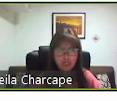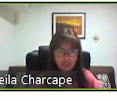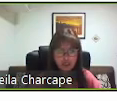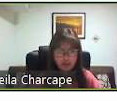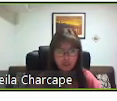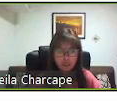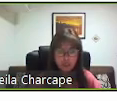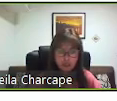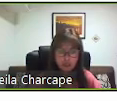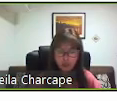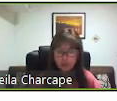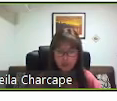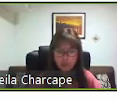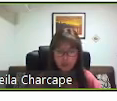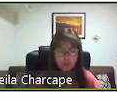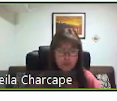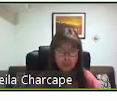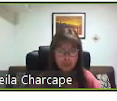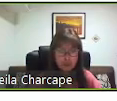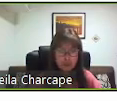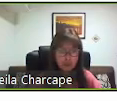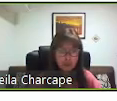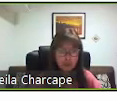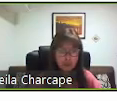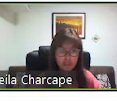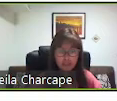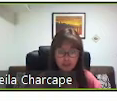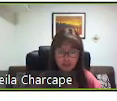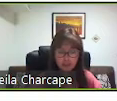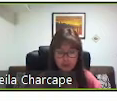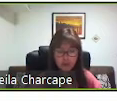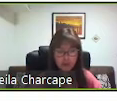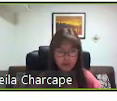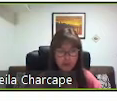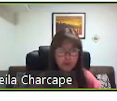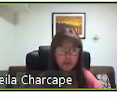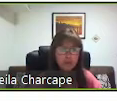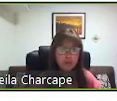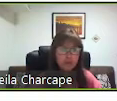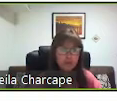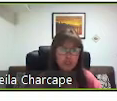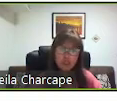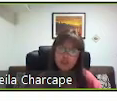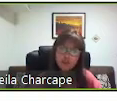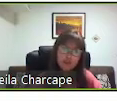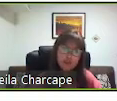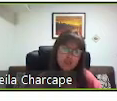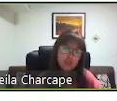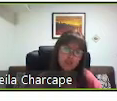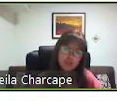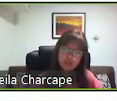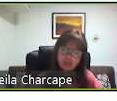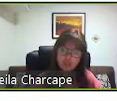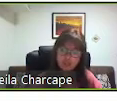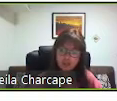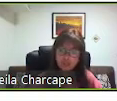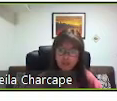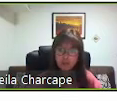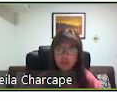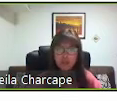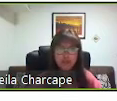profesional en casos de cuando hay maltratos de tipo psicológico, ¿no? Y recurrir pues a la